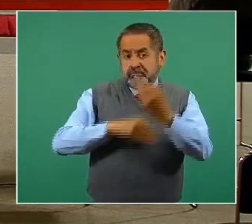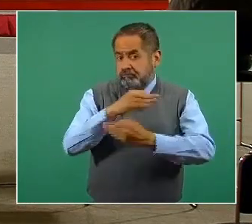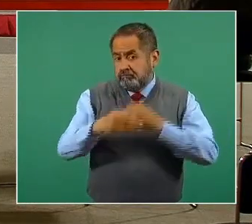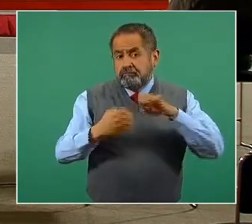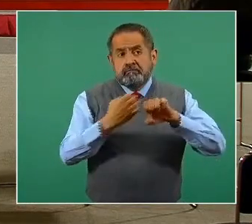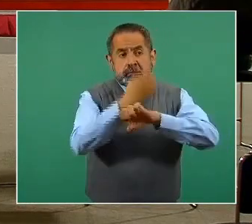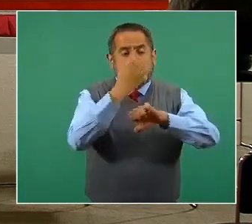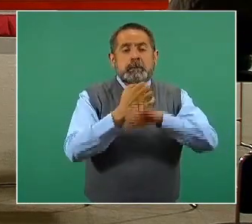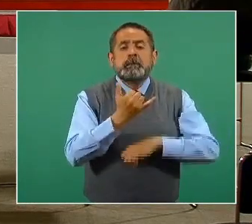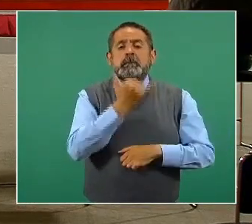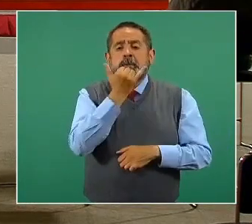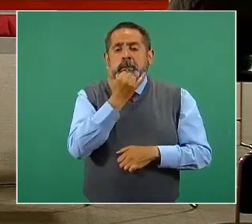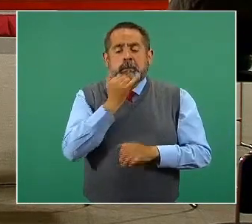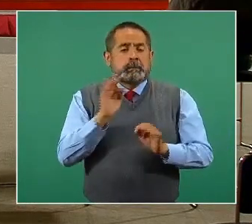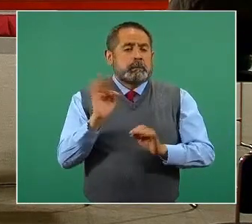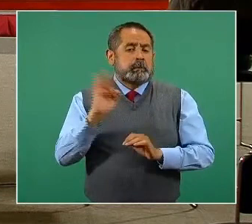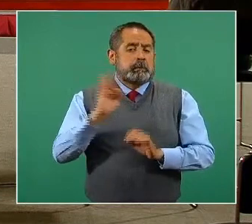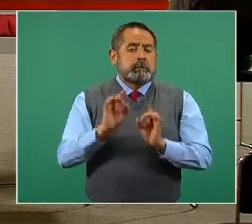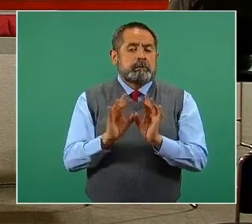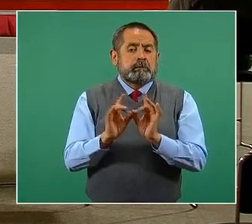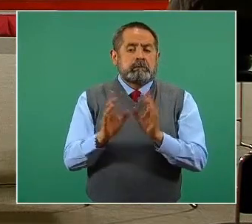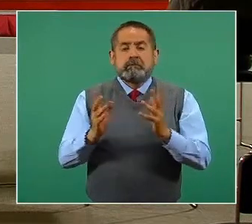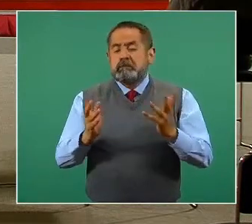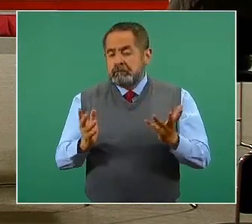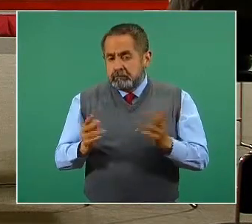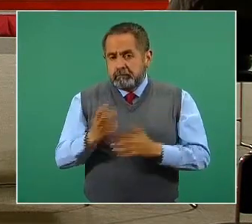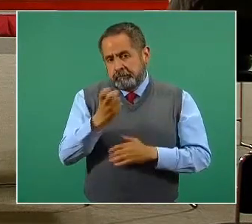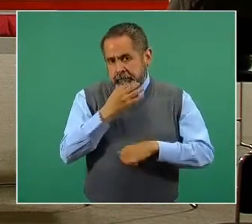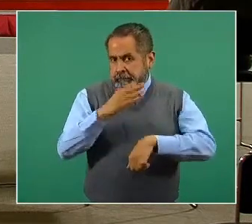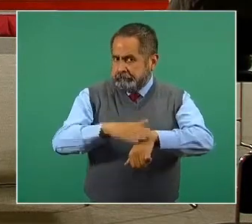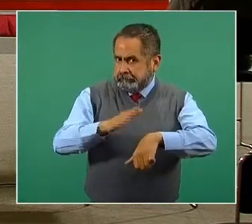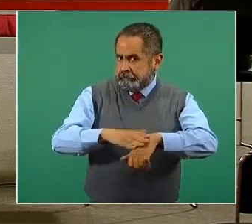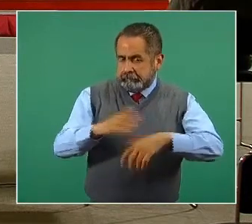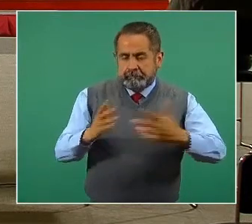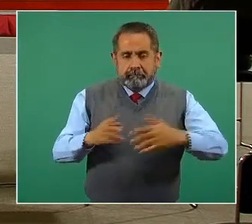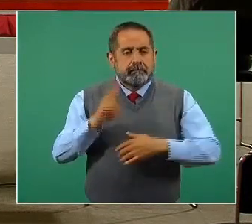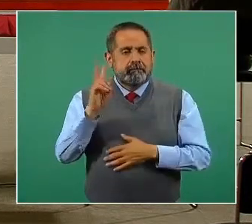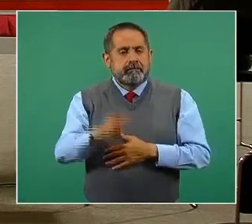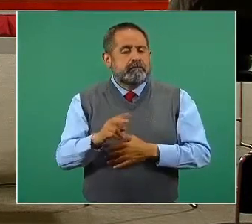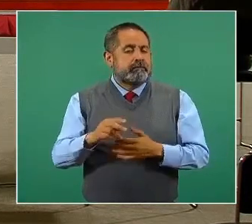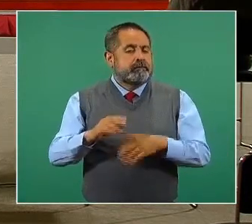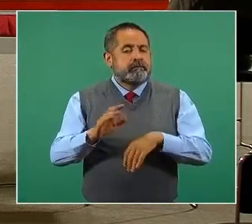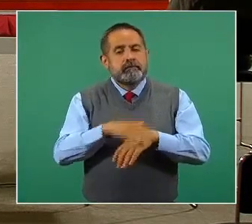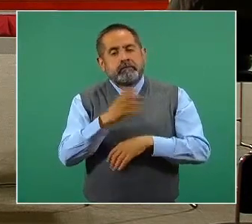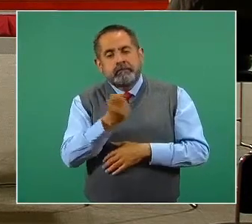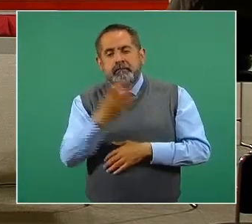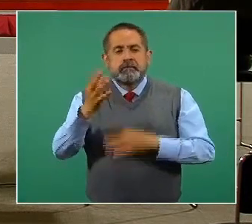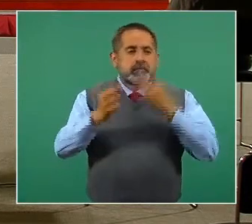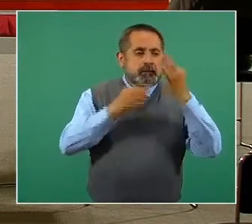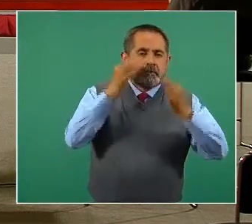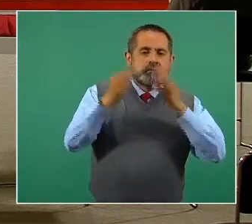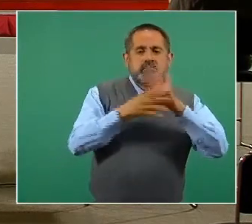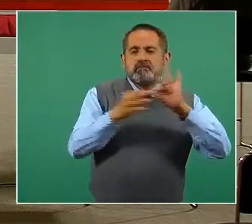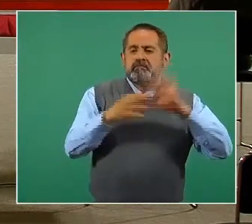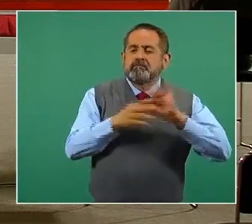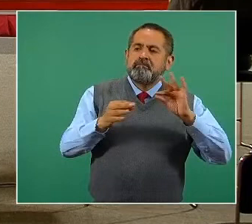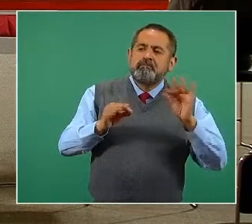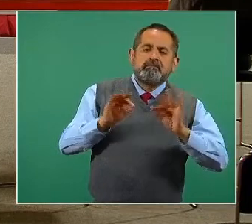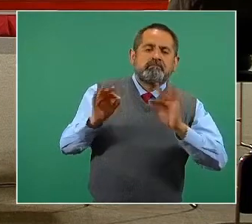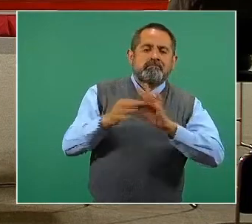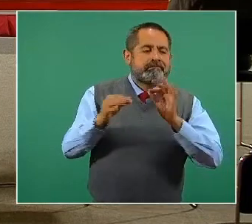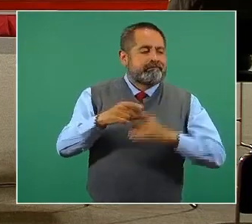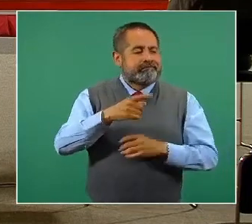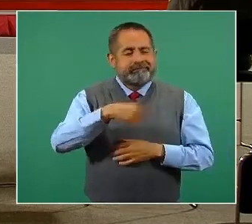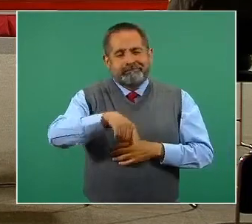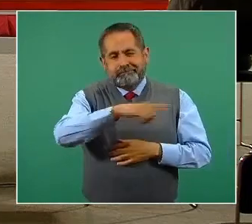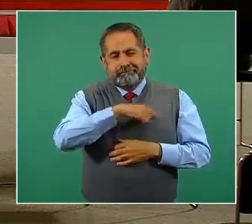entidades federativas. Y esto lo enfatizo porque, desafortunadamente, la orientación de los medios de información en México